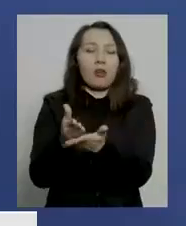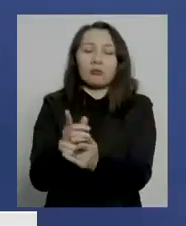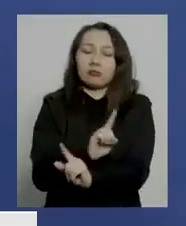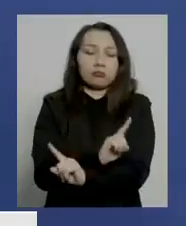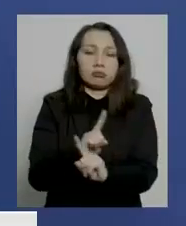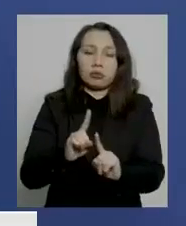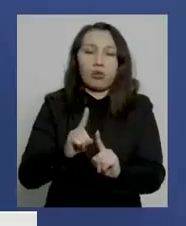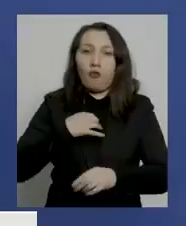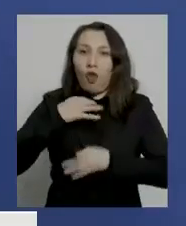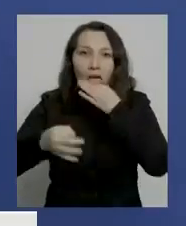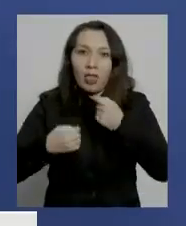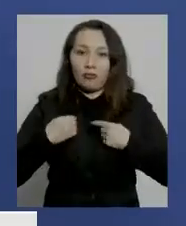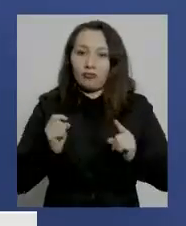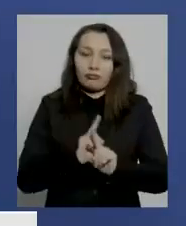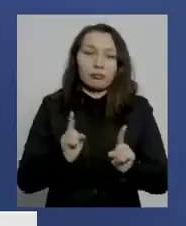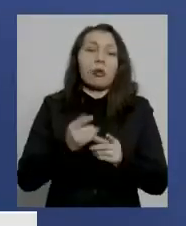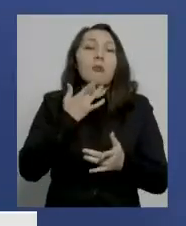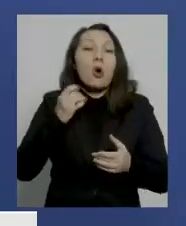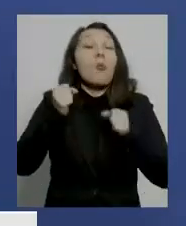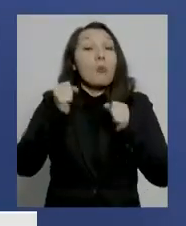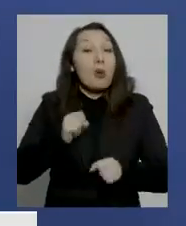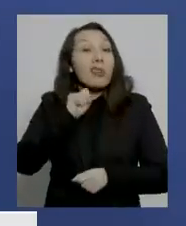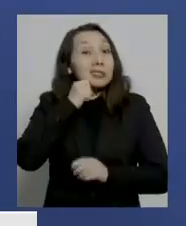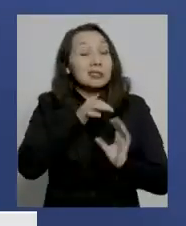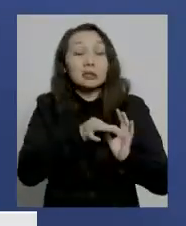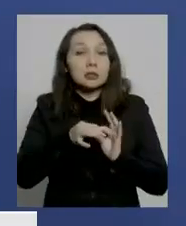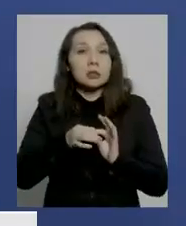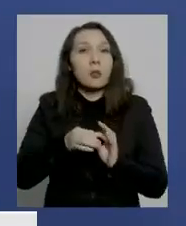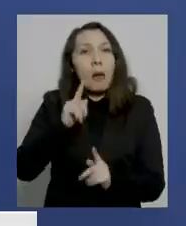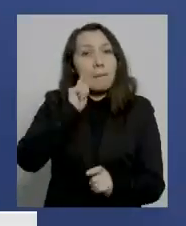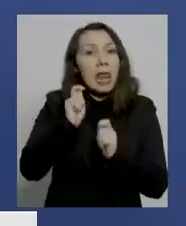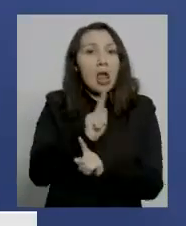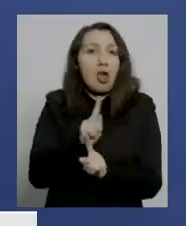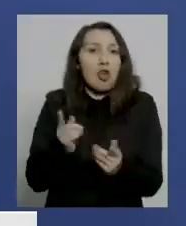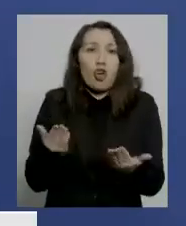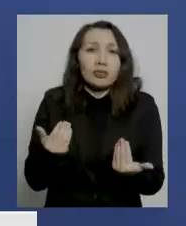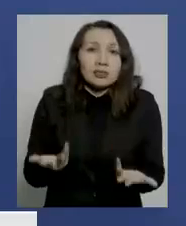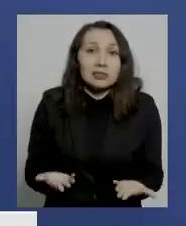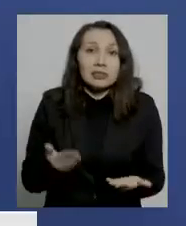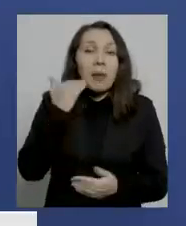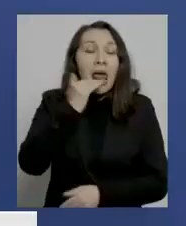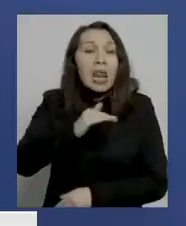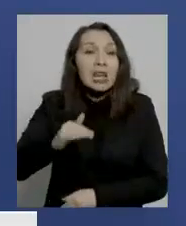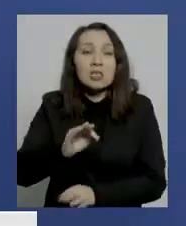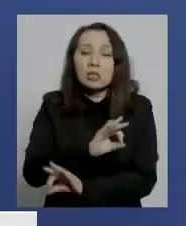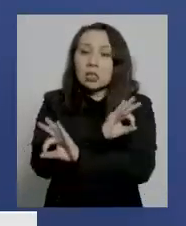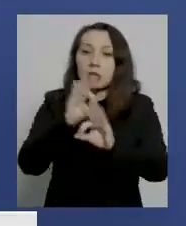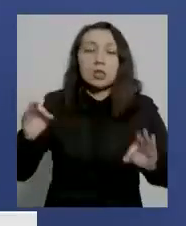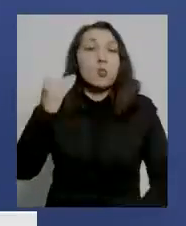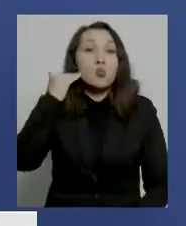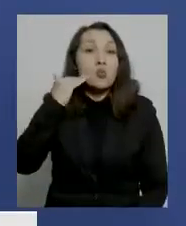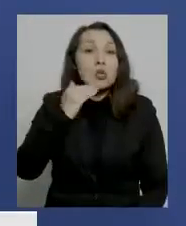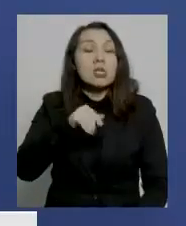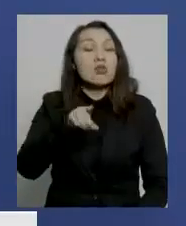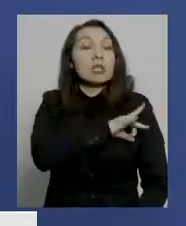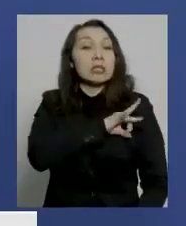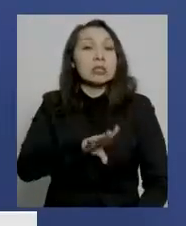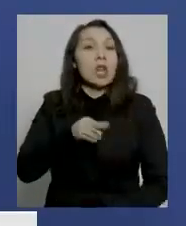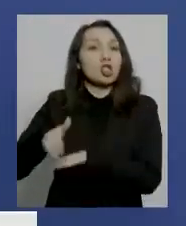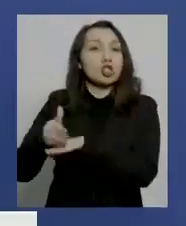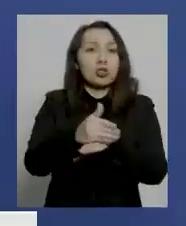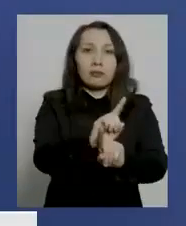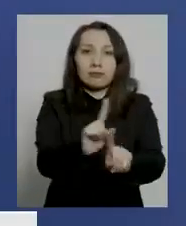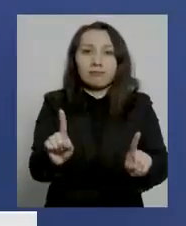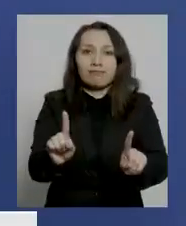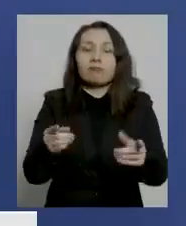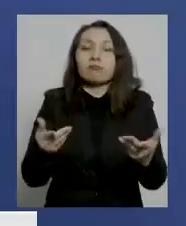al colegio porque puede implicar un riesgo innecesario para los niños y ningún niño en nuestra patria sobra. Por